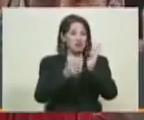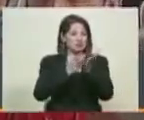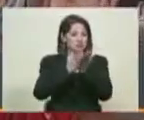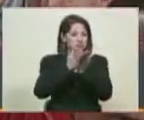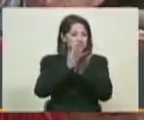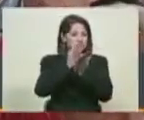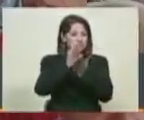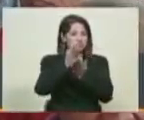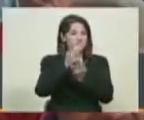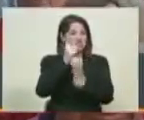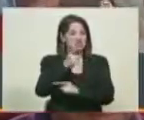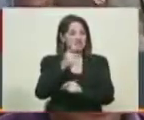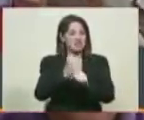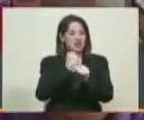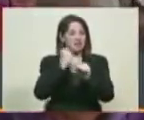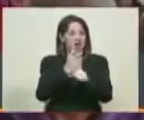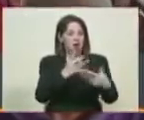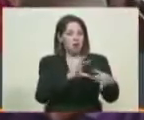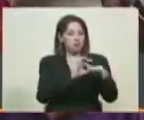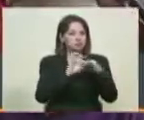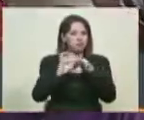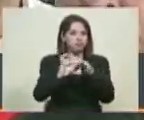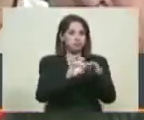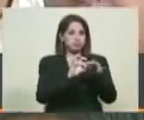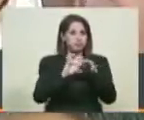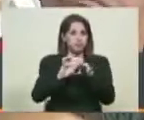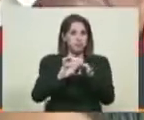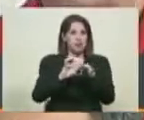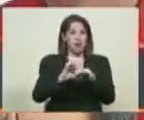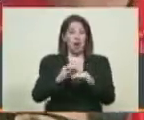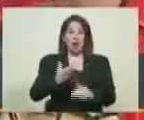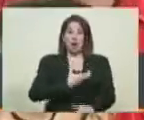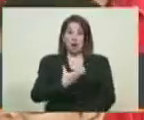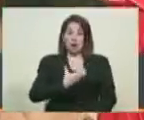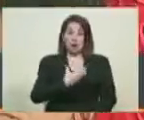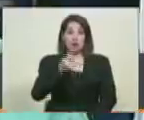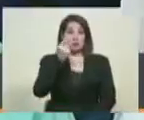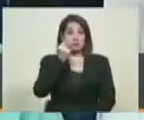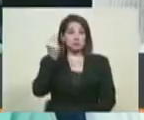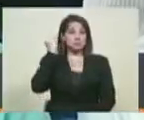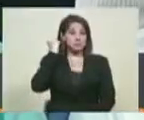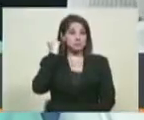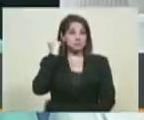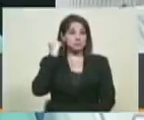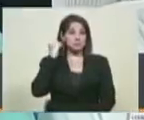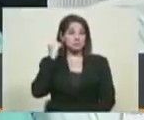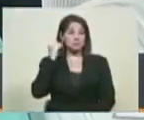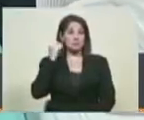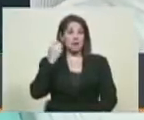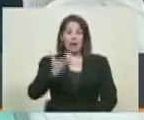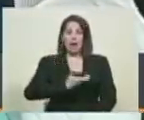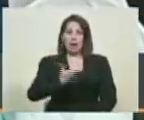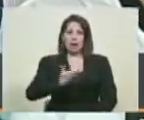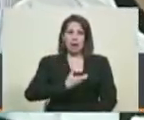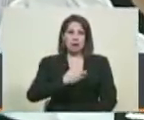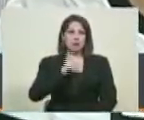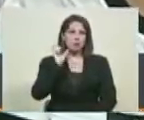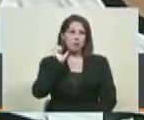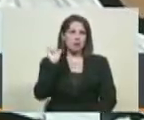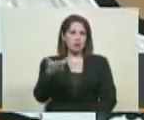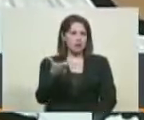trabajo. Alcaldes, alcaldesa. Bien, bueno, aquí tengo el alcalde de Guarena. No hay otro alcalde aquí,